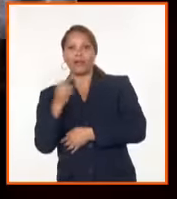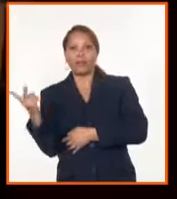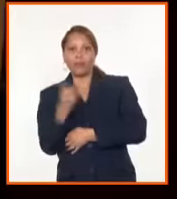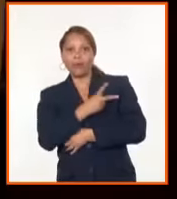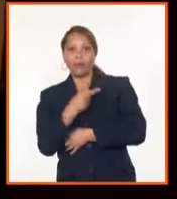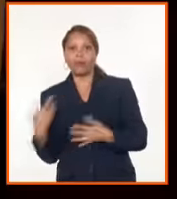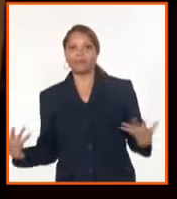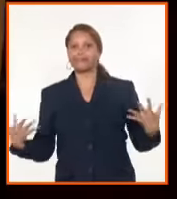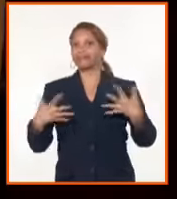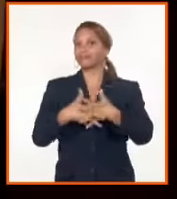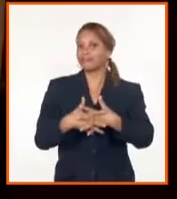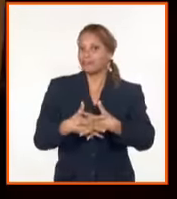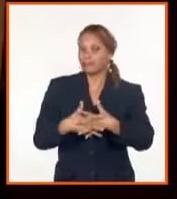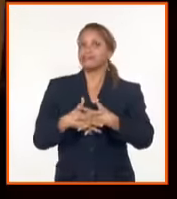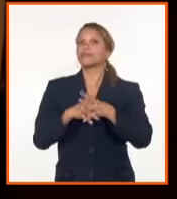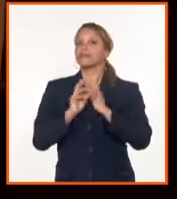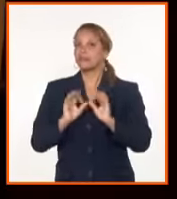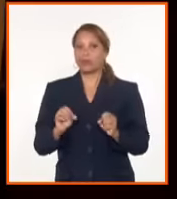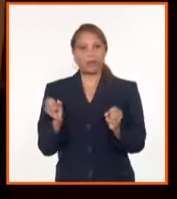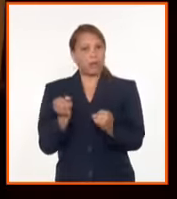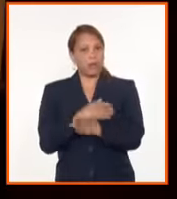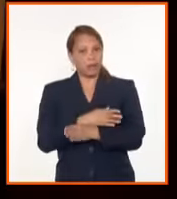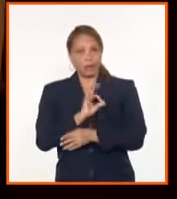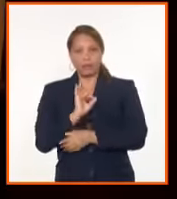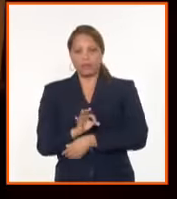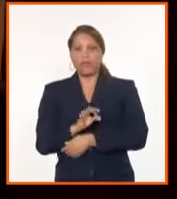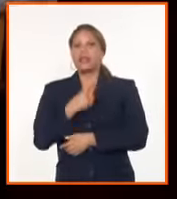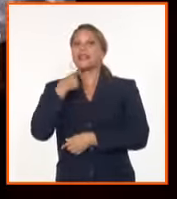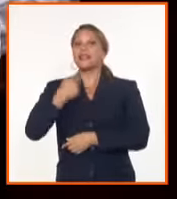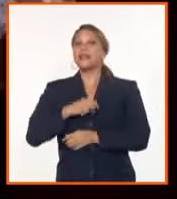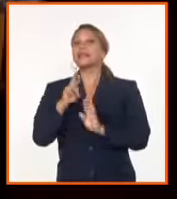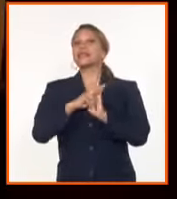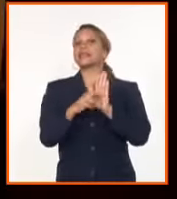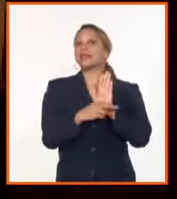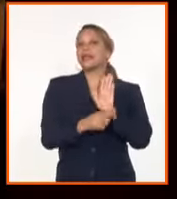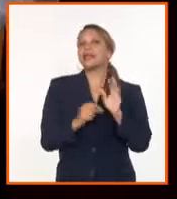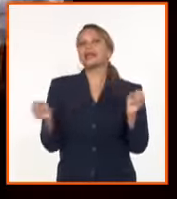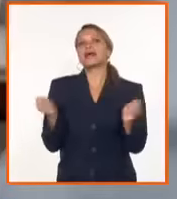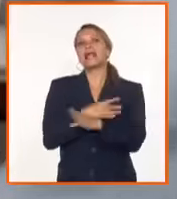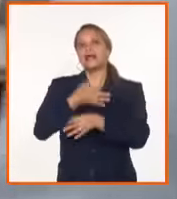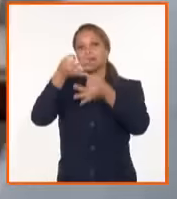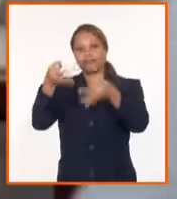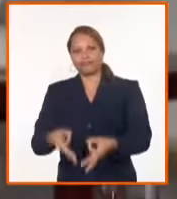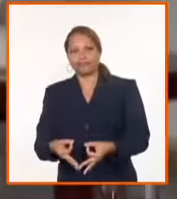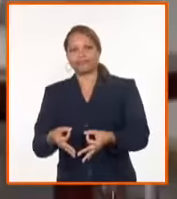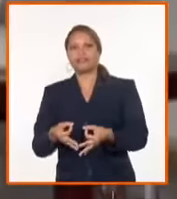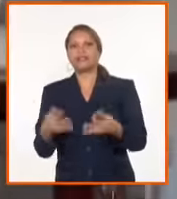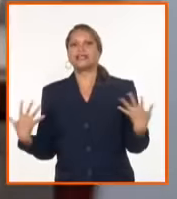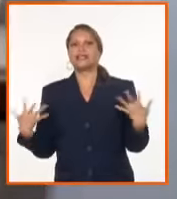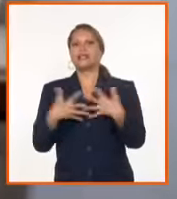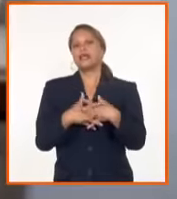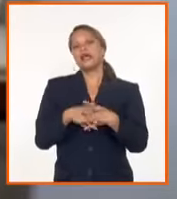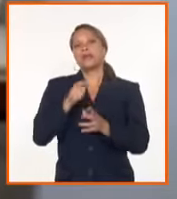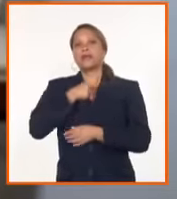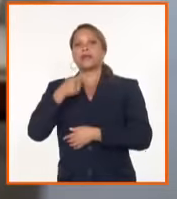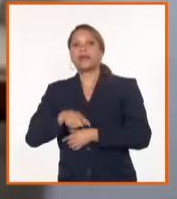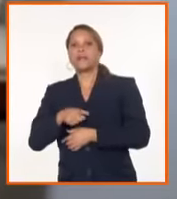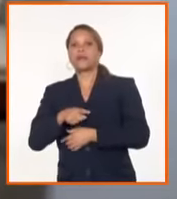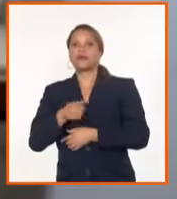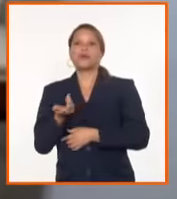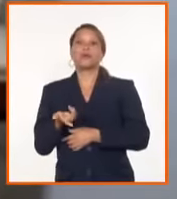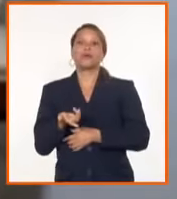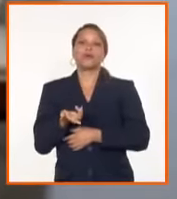no estatal. Y dejando bien clara, porque lo que tiene que haber es reglas claras y precisas y coherentes que no permitan que